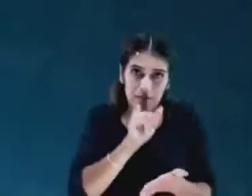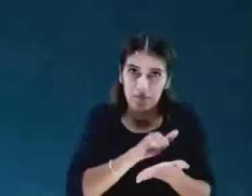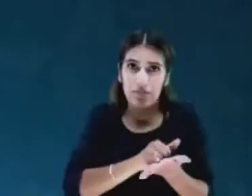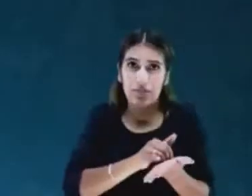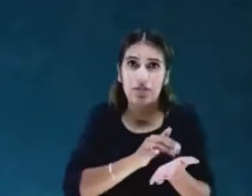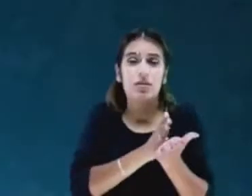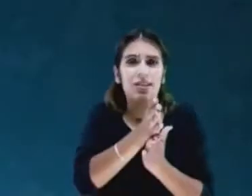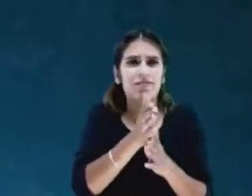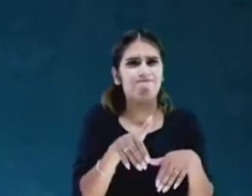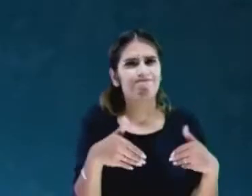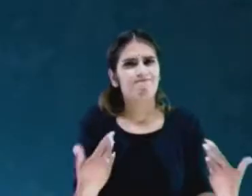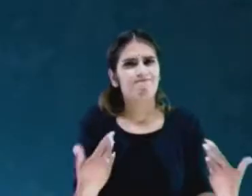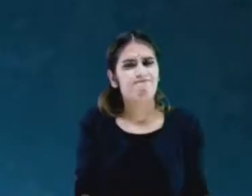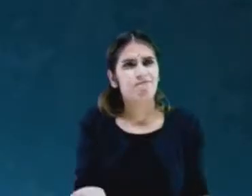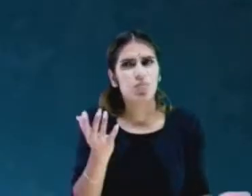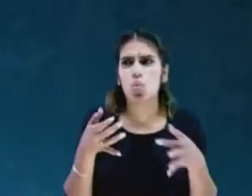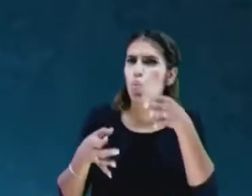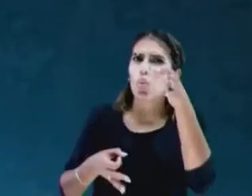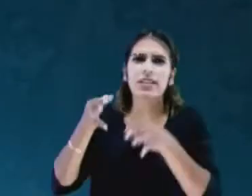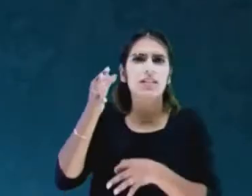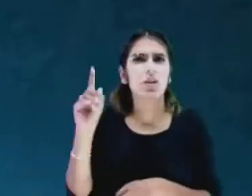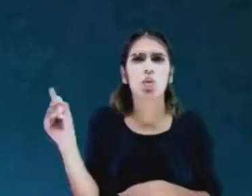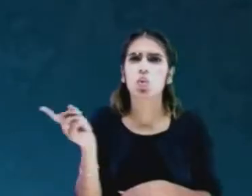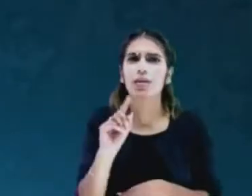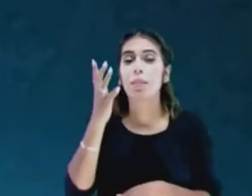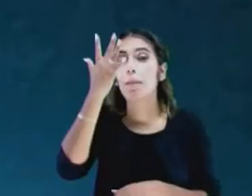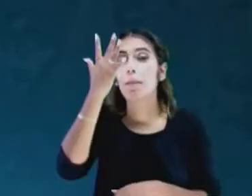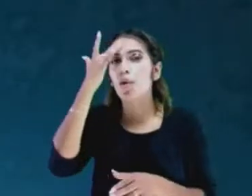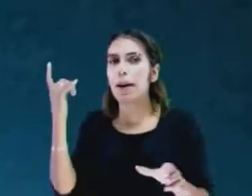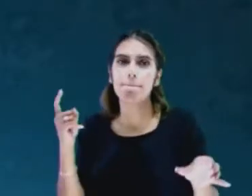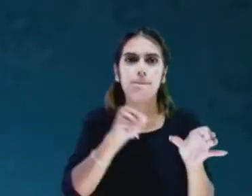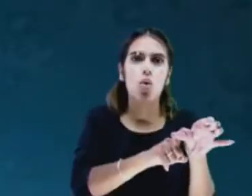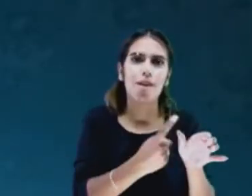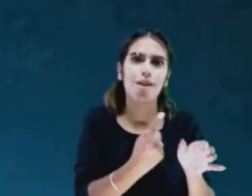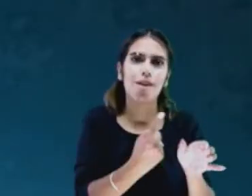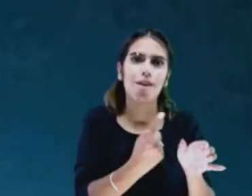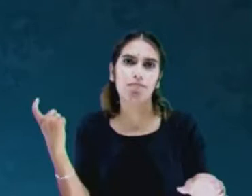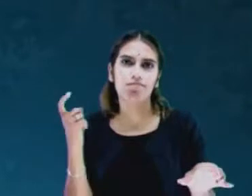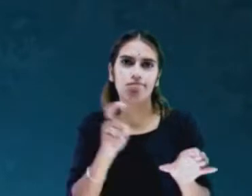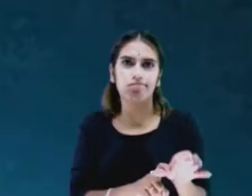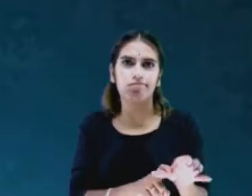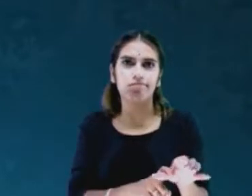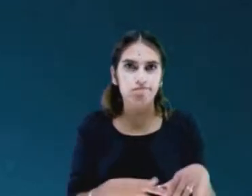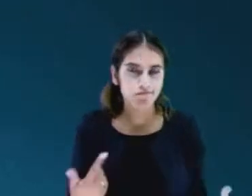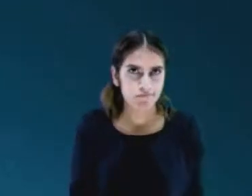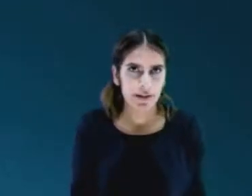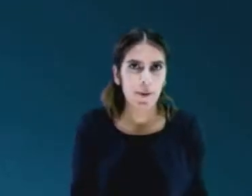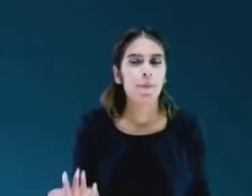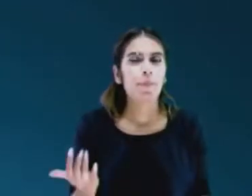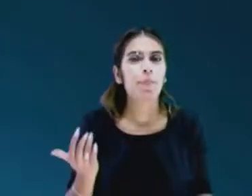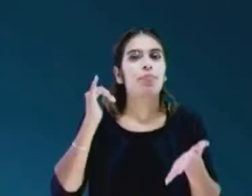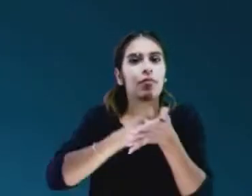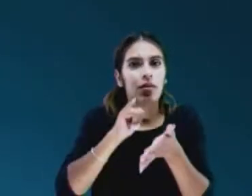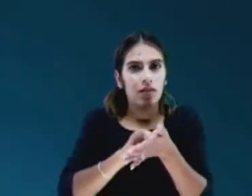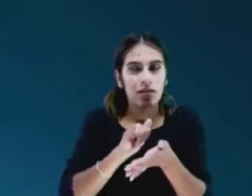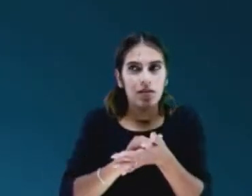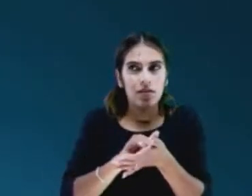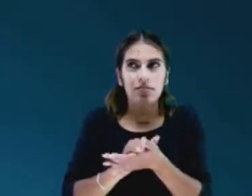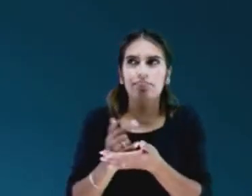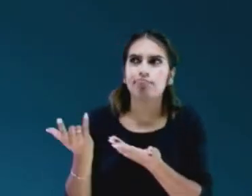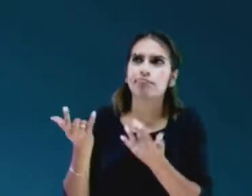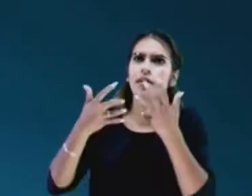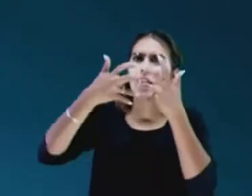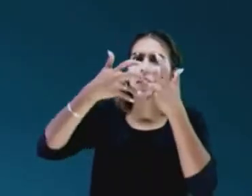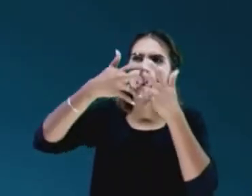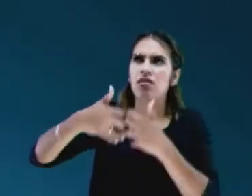no es jurisdiccional porque no es vinculante sea perfectamente otros podemos proponer una solución y las entidades de análisis no